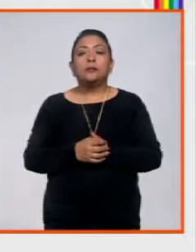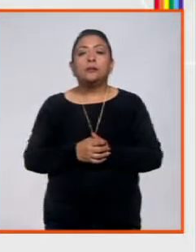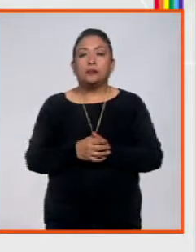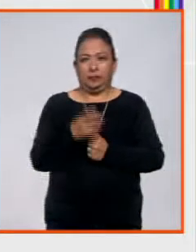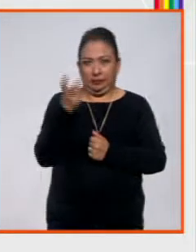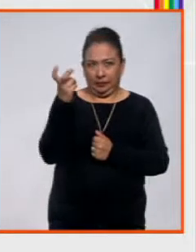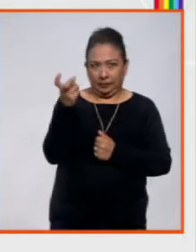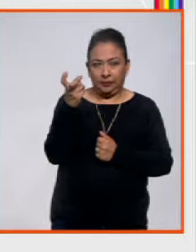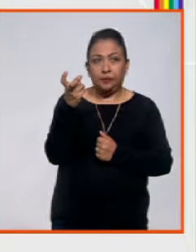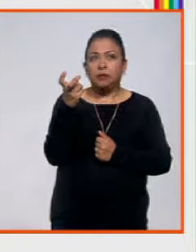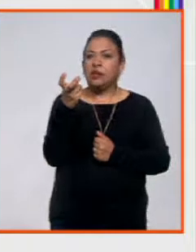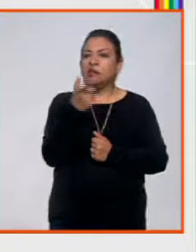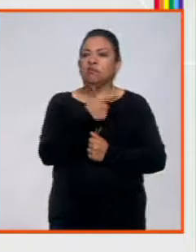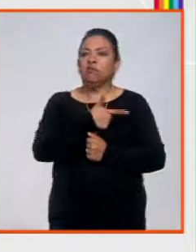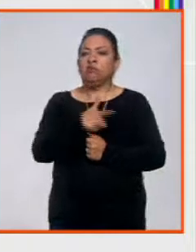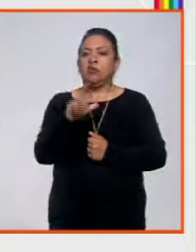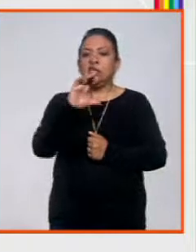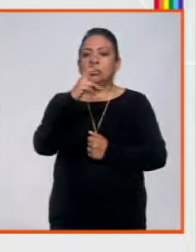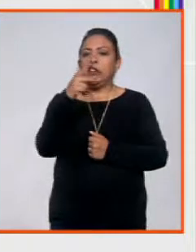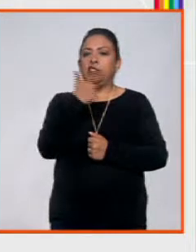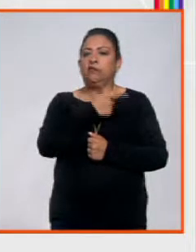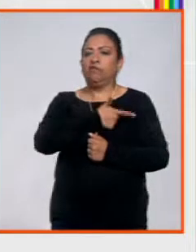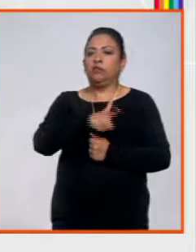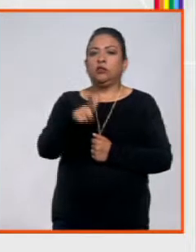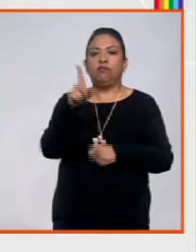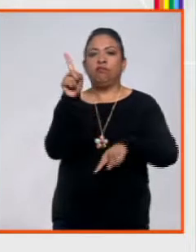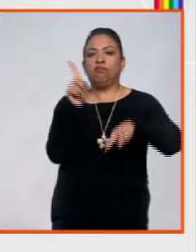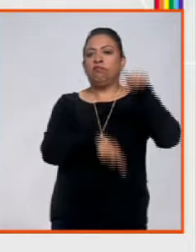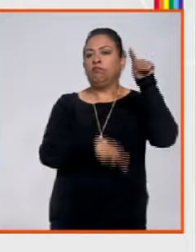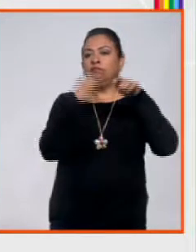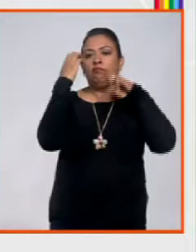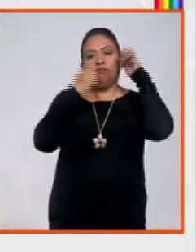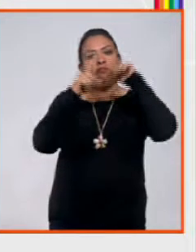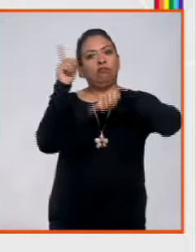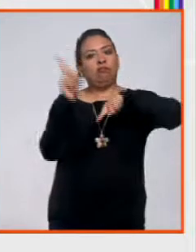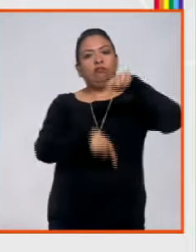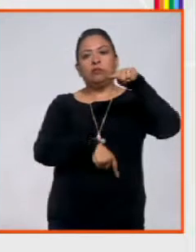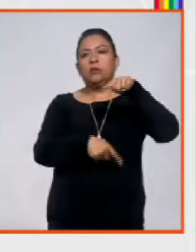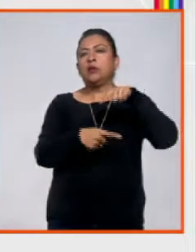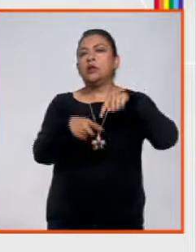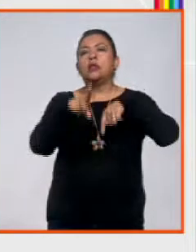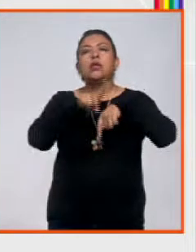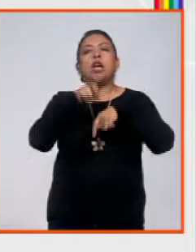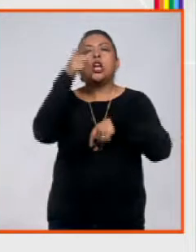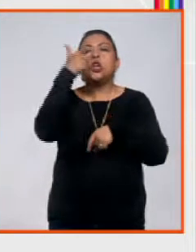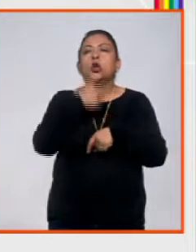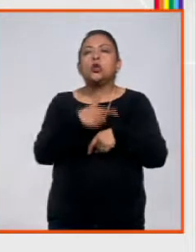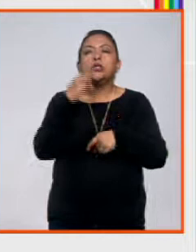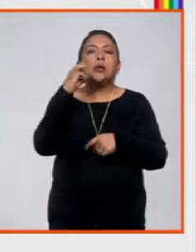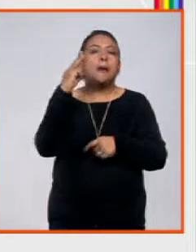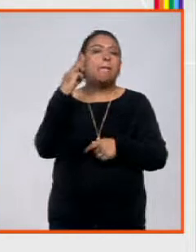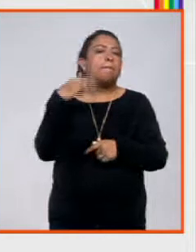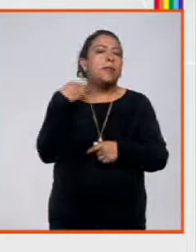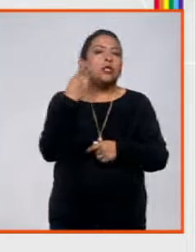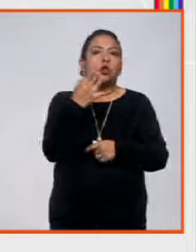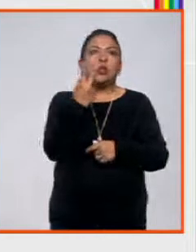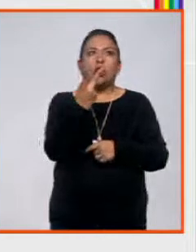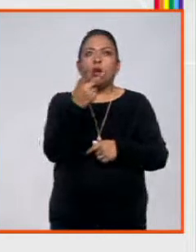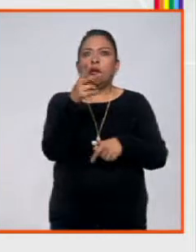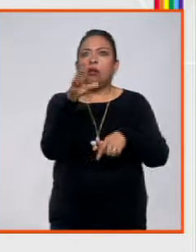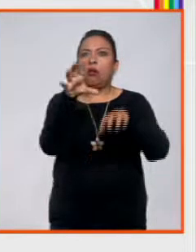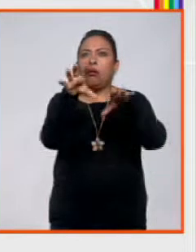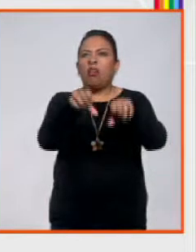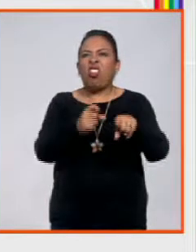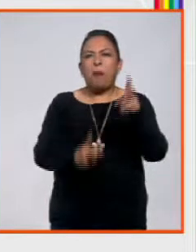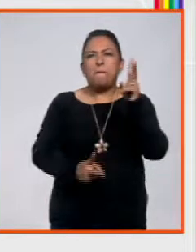mural no nos gustó a carlos chávez y no sólo eso sino que es lo sacó de la exhibición una noche de marzo del 52 entraron unos desconocidos